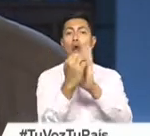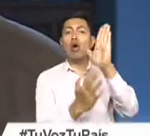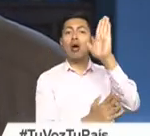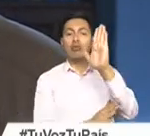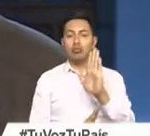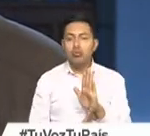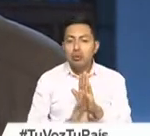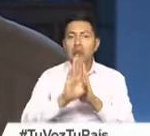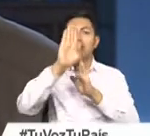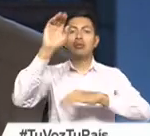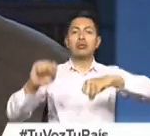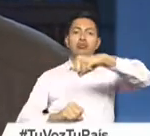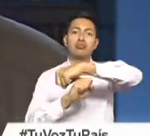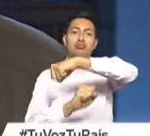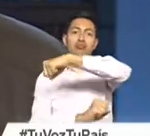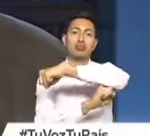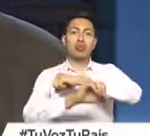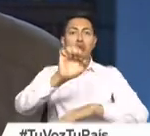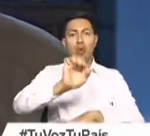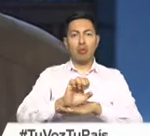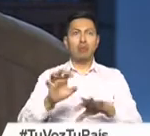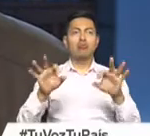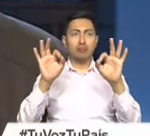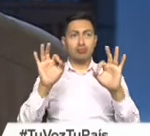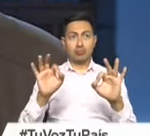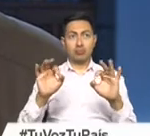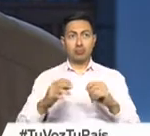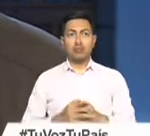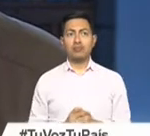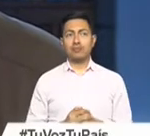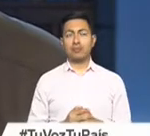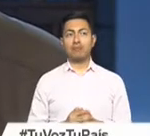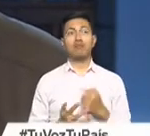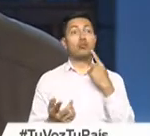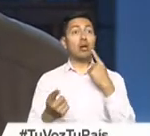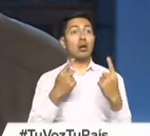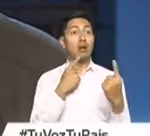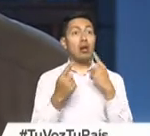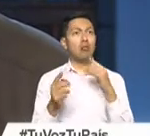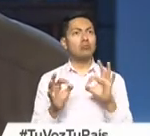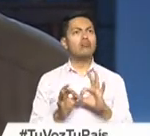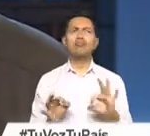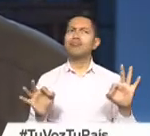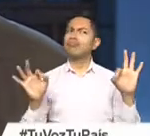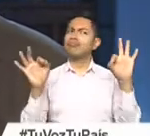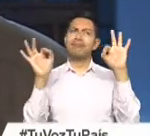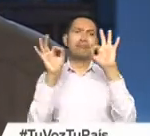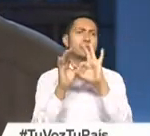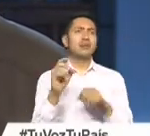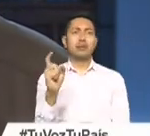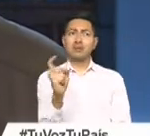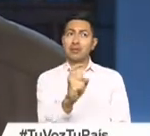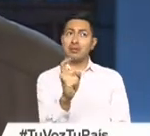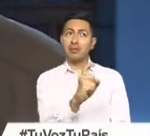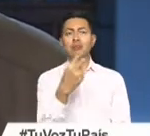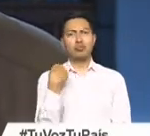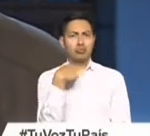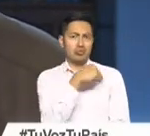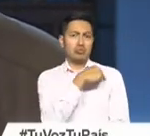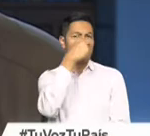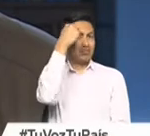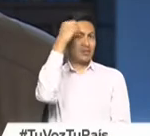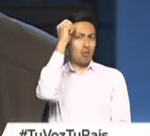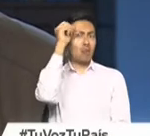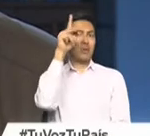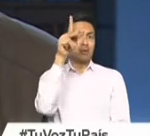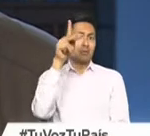absolutamente sostenible y sustentable. El diálogo es absolutamente necesario, lo consideramos así. En